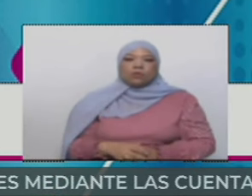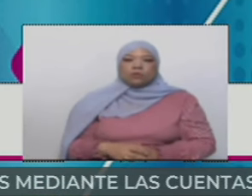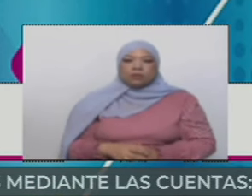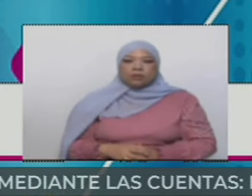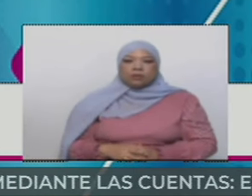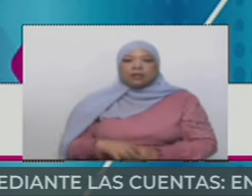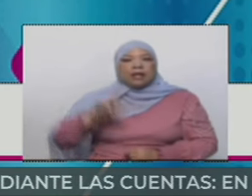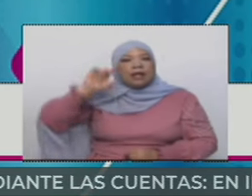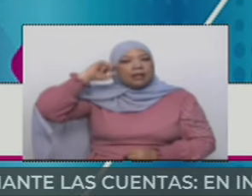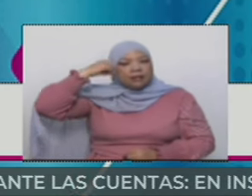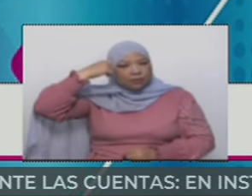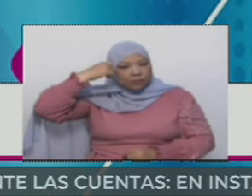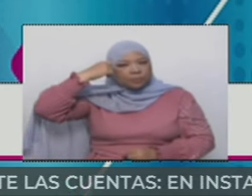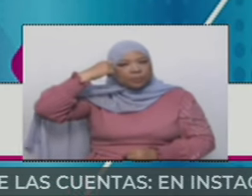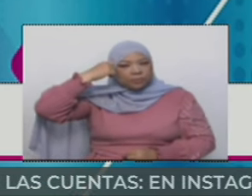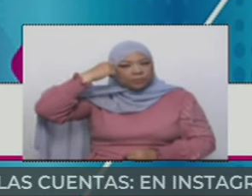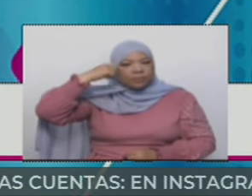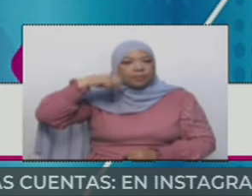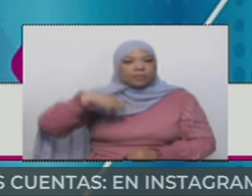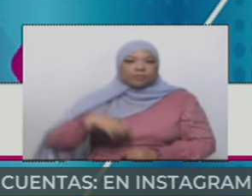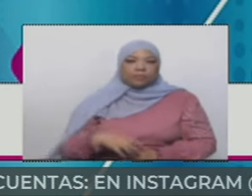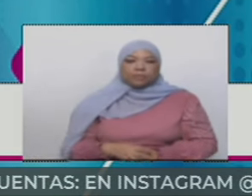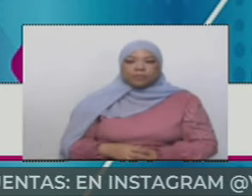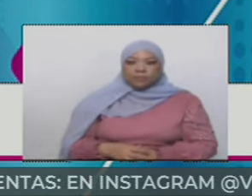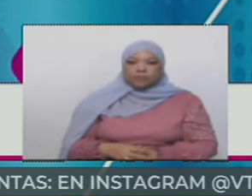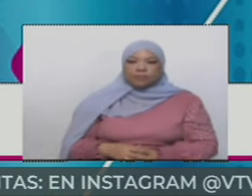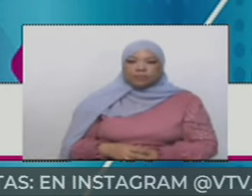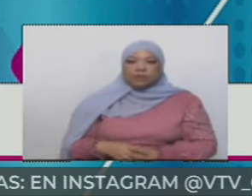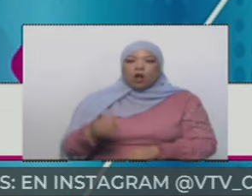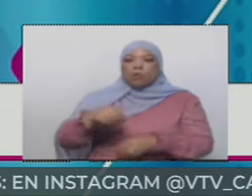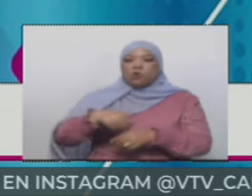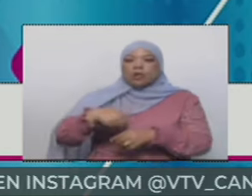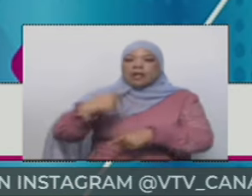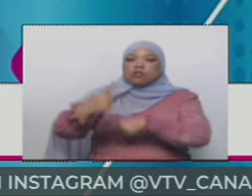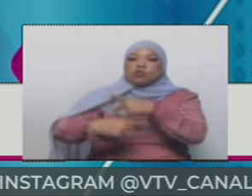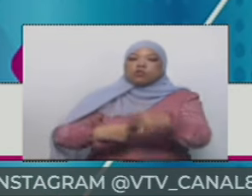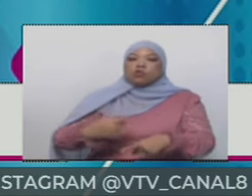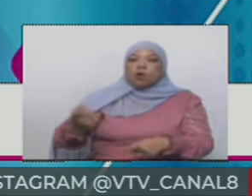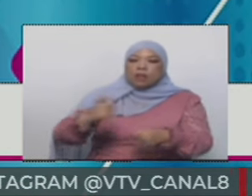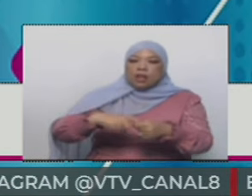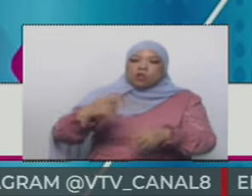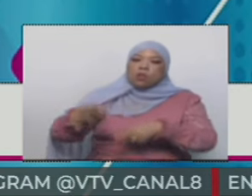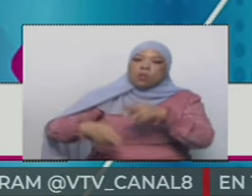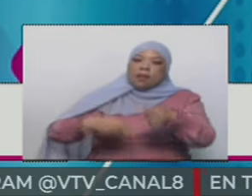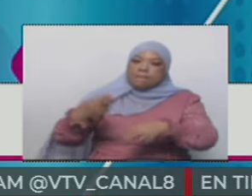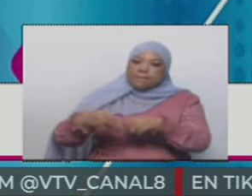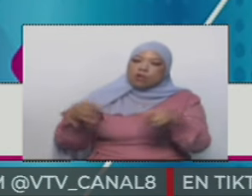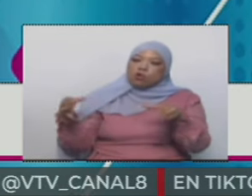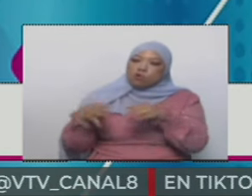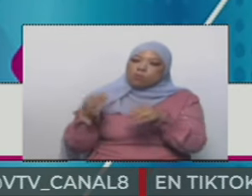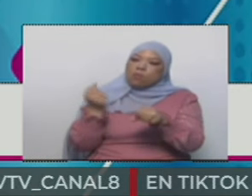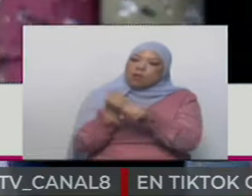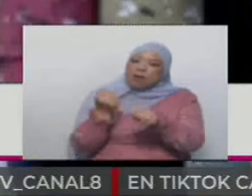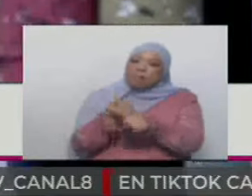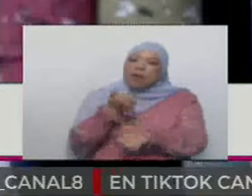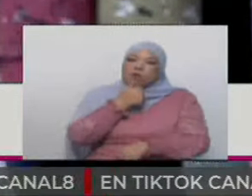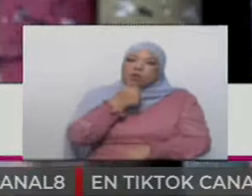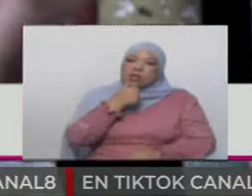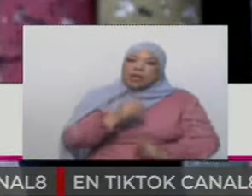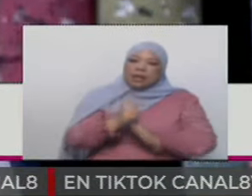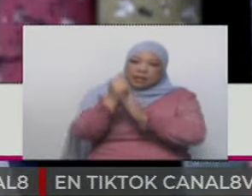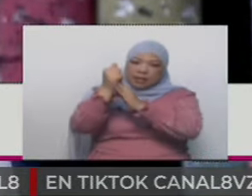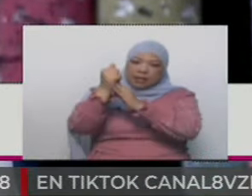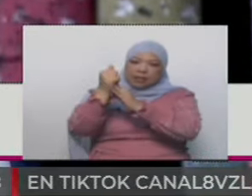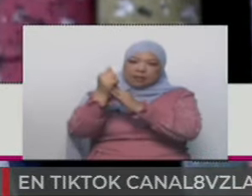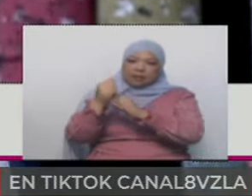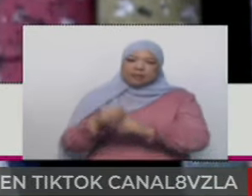¿te acuerdas, no? Sí. Y bueno, como le estaba diciendo a Enzo, tengo grandes